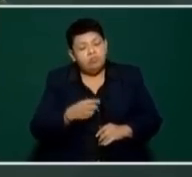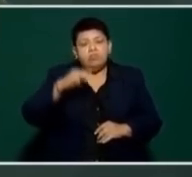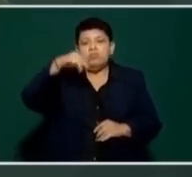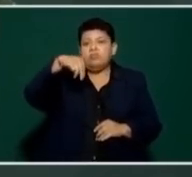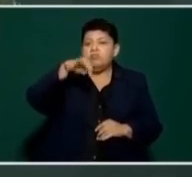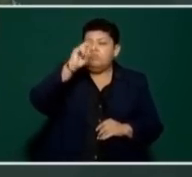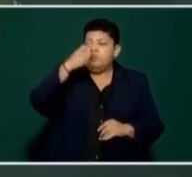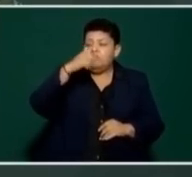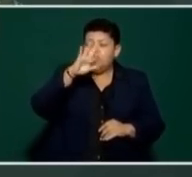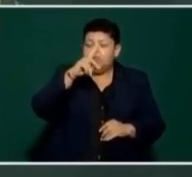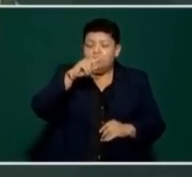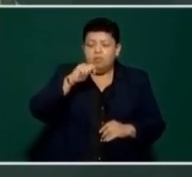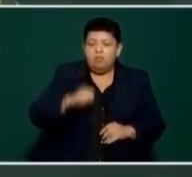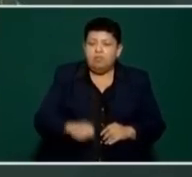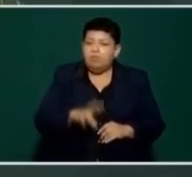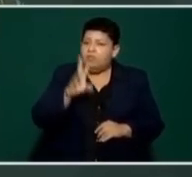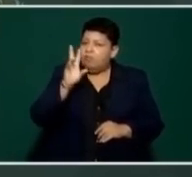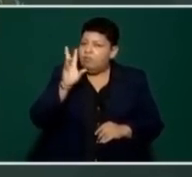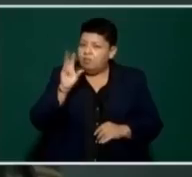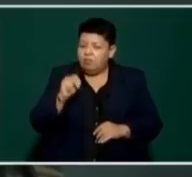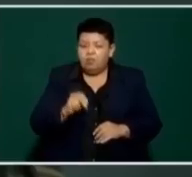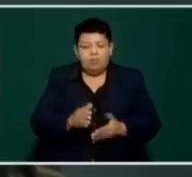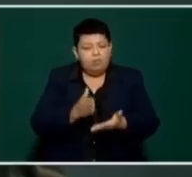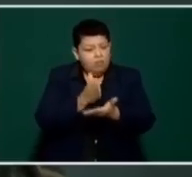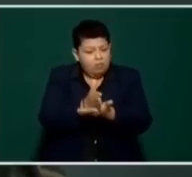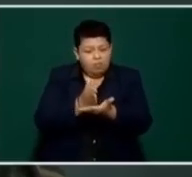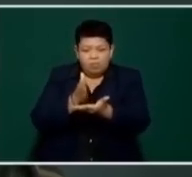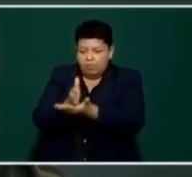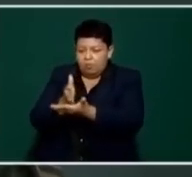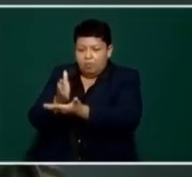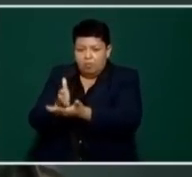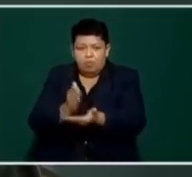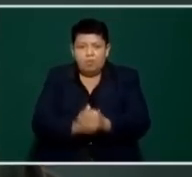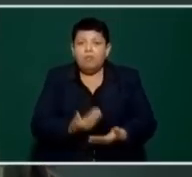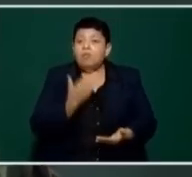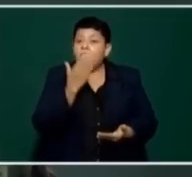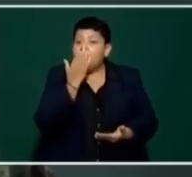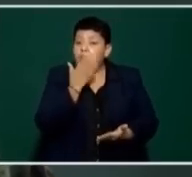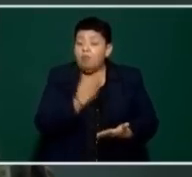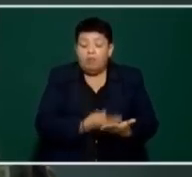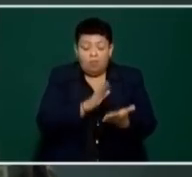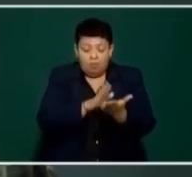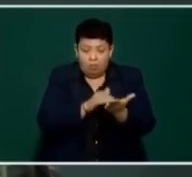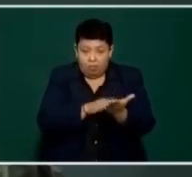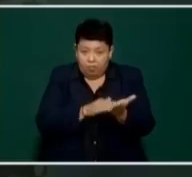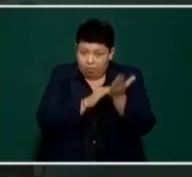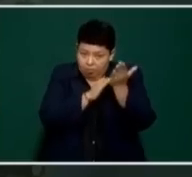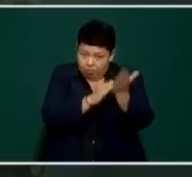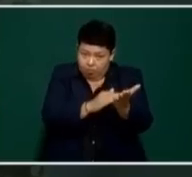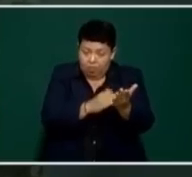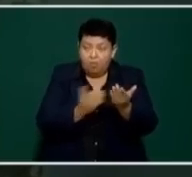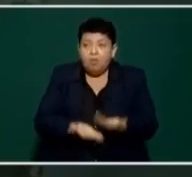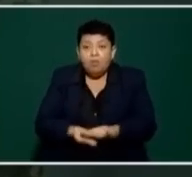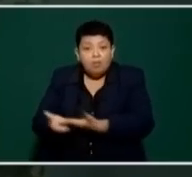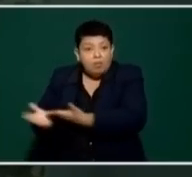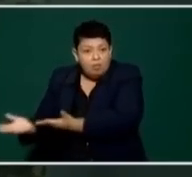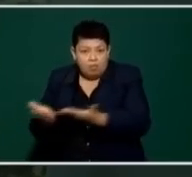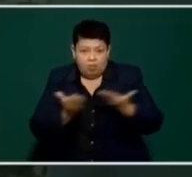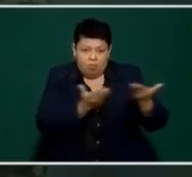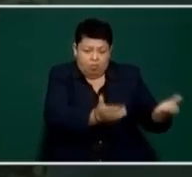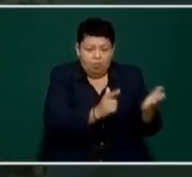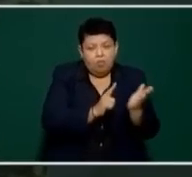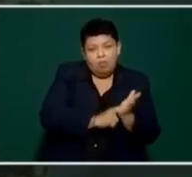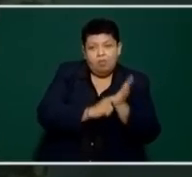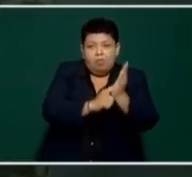un movimiento no regular, que no tienen su documentación en regla, y los ponemos a disposición de la